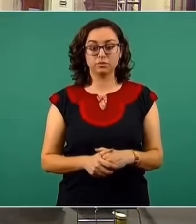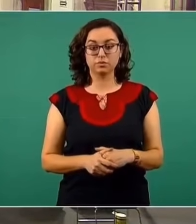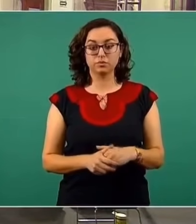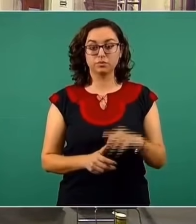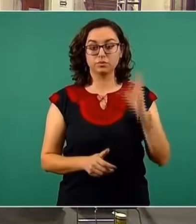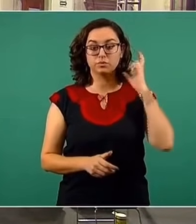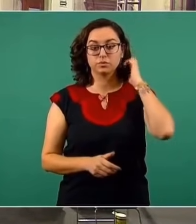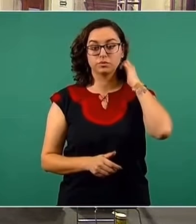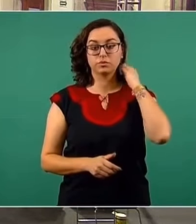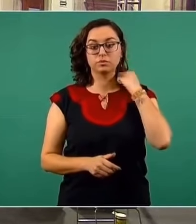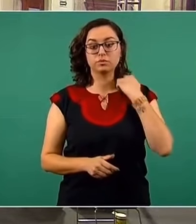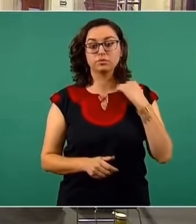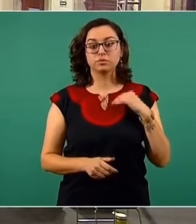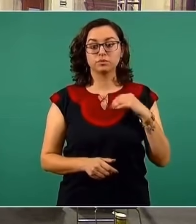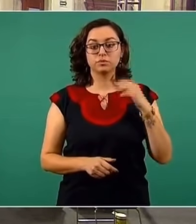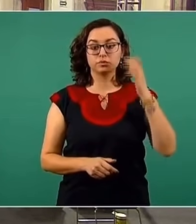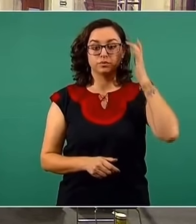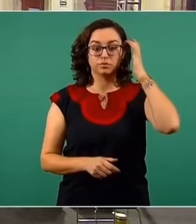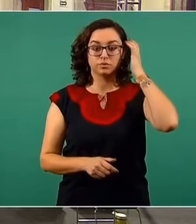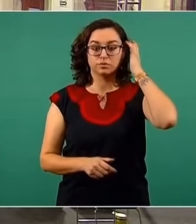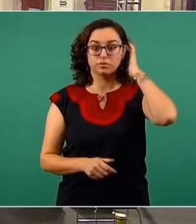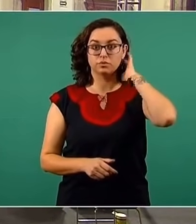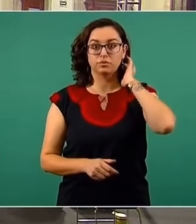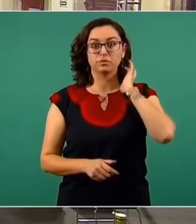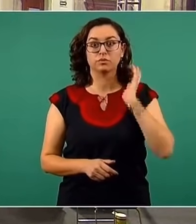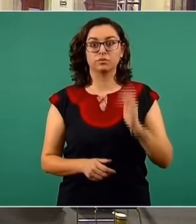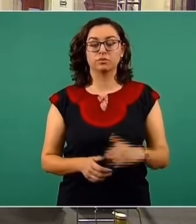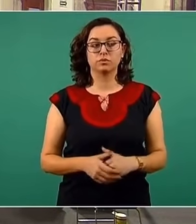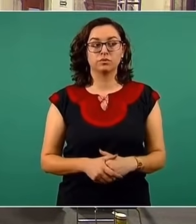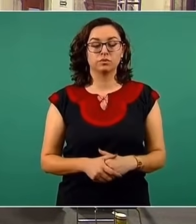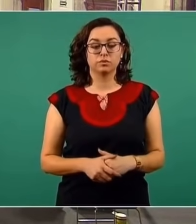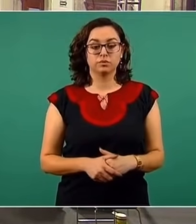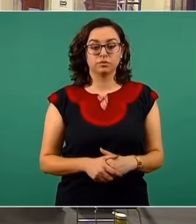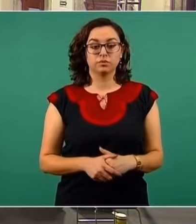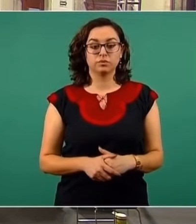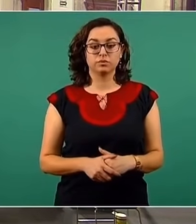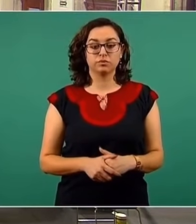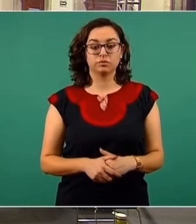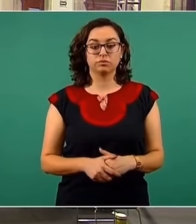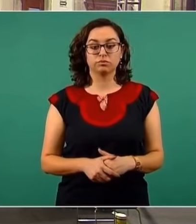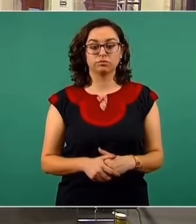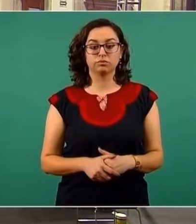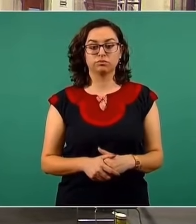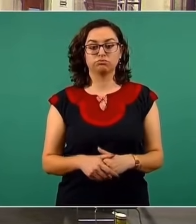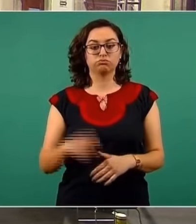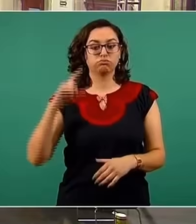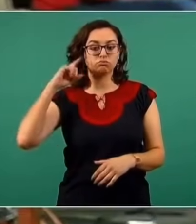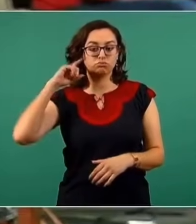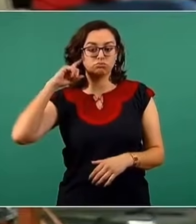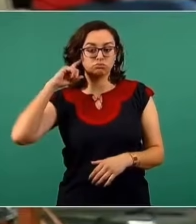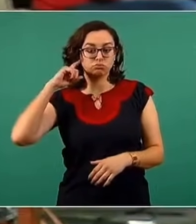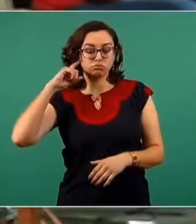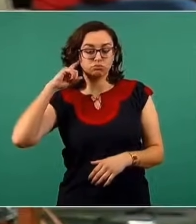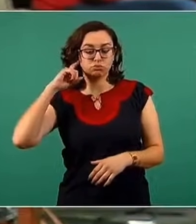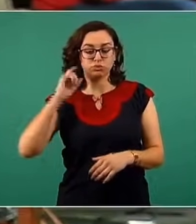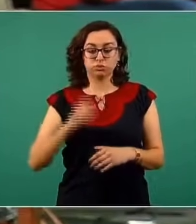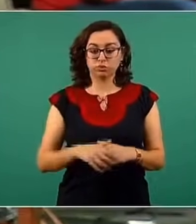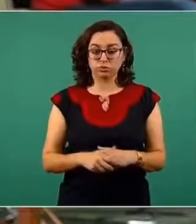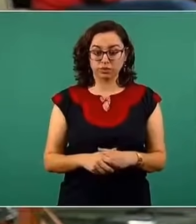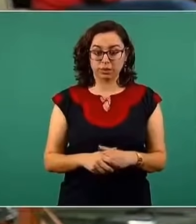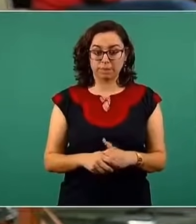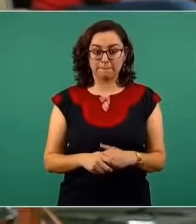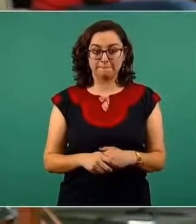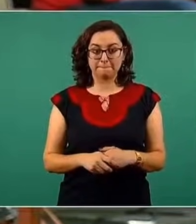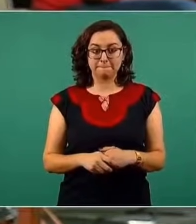Buenas noches, Patricia Rodríguez Calva de Grupo Imagen. Doctor, ayer se dijo que el hecho de que Campeche haya